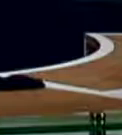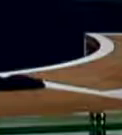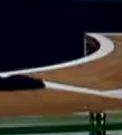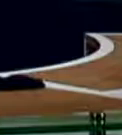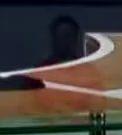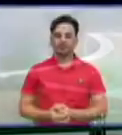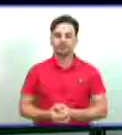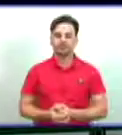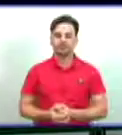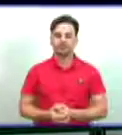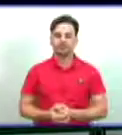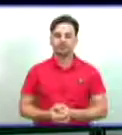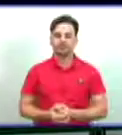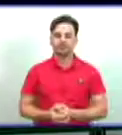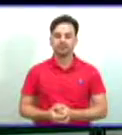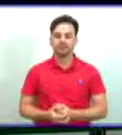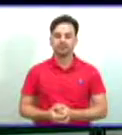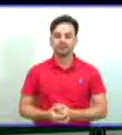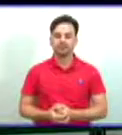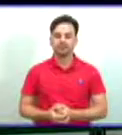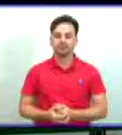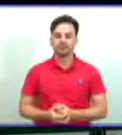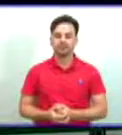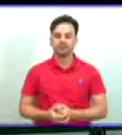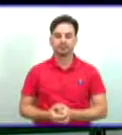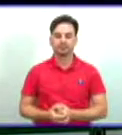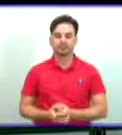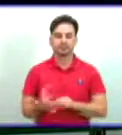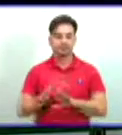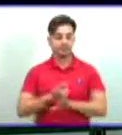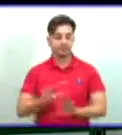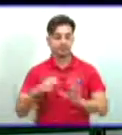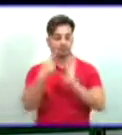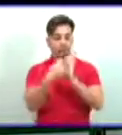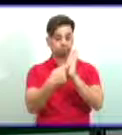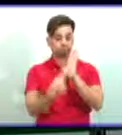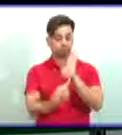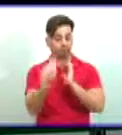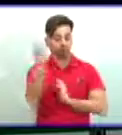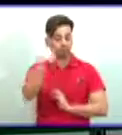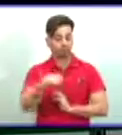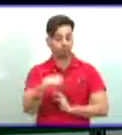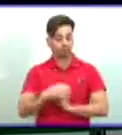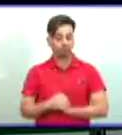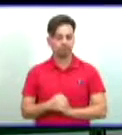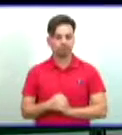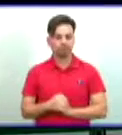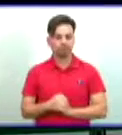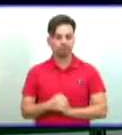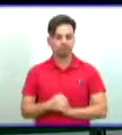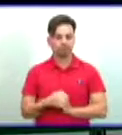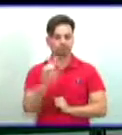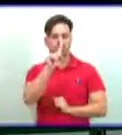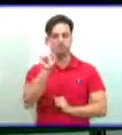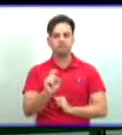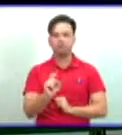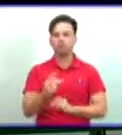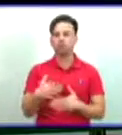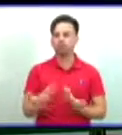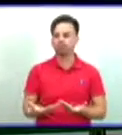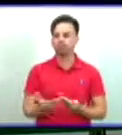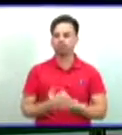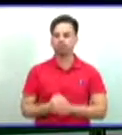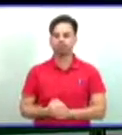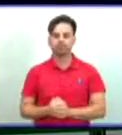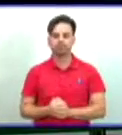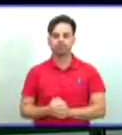A partir de estos elementos que caracterizan a la atmósfera y que la definen, pudiéramos entonces hacernos la siguiente interrogante.